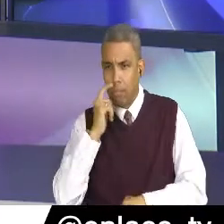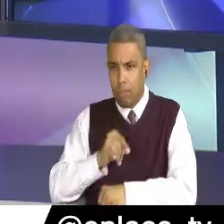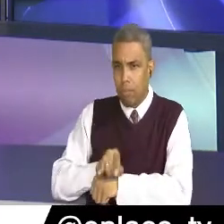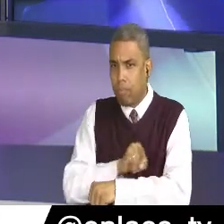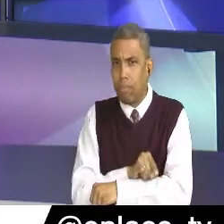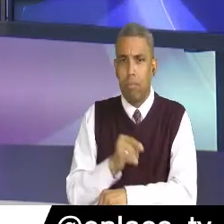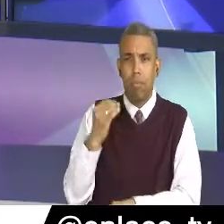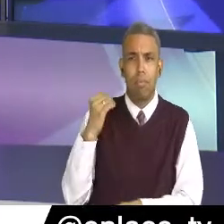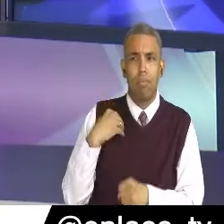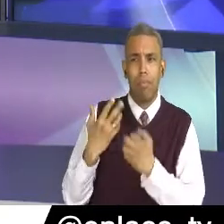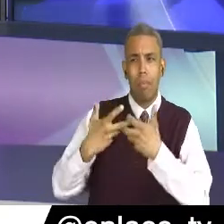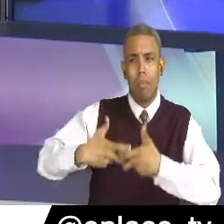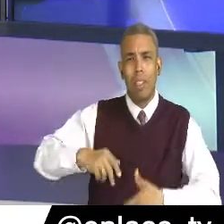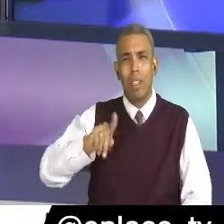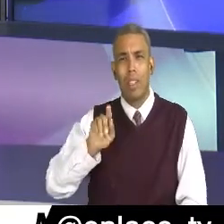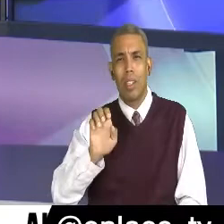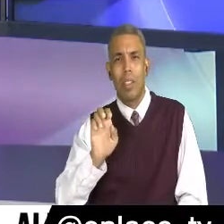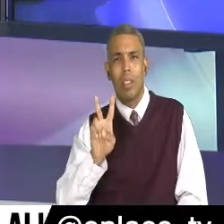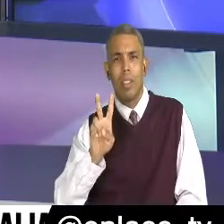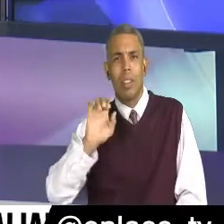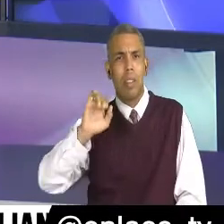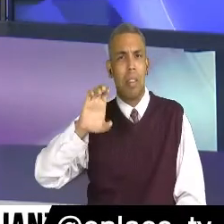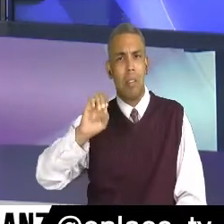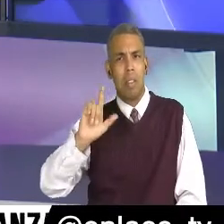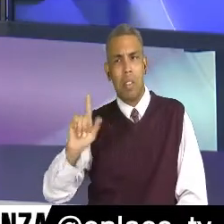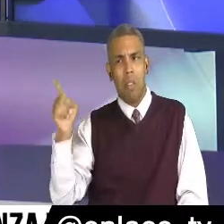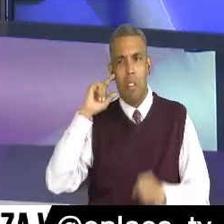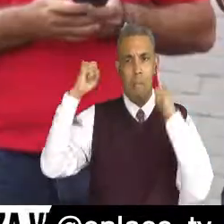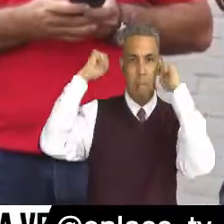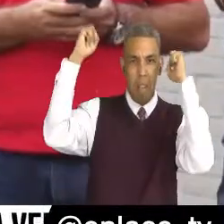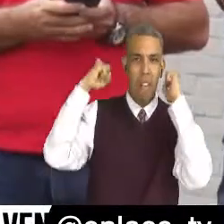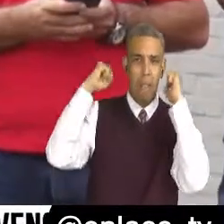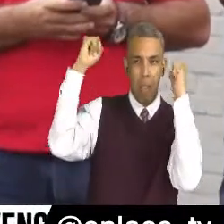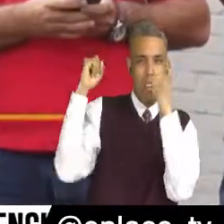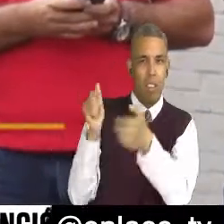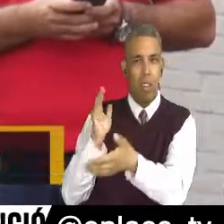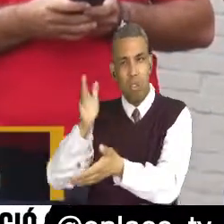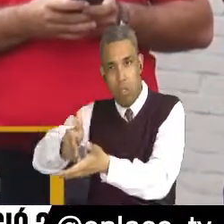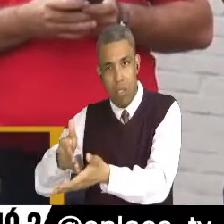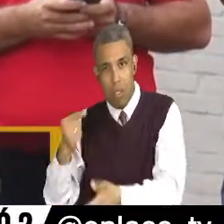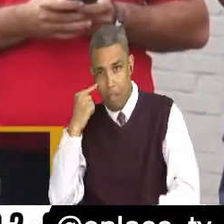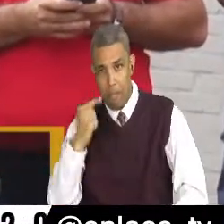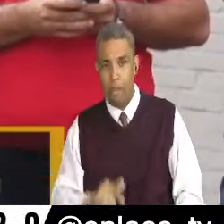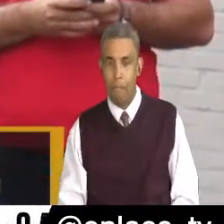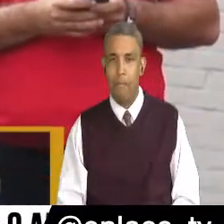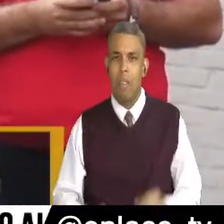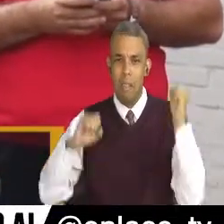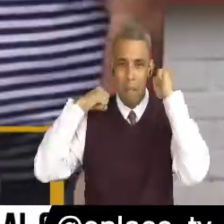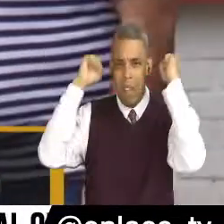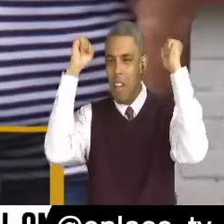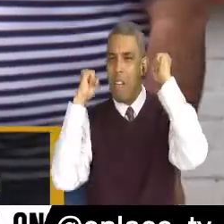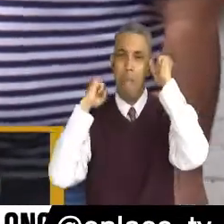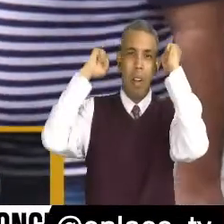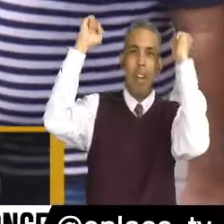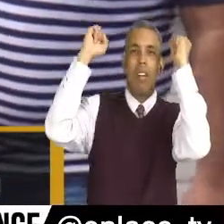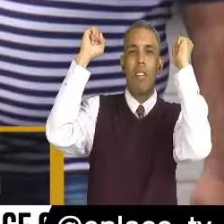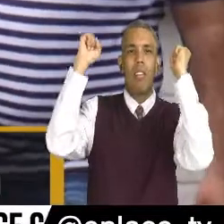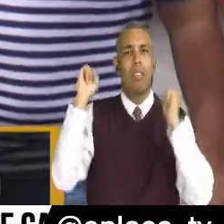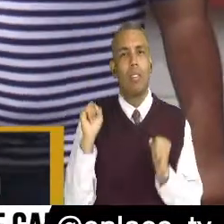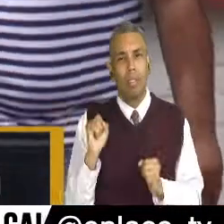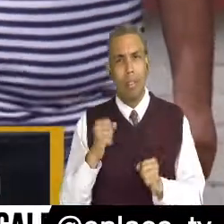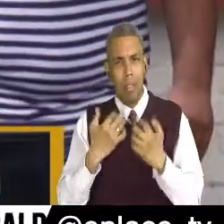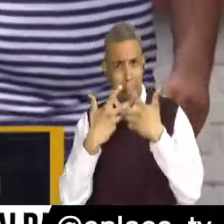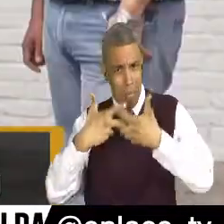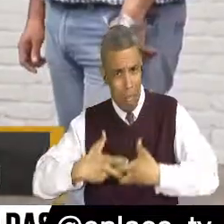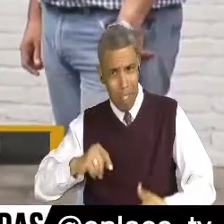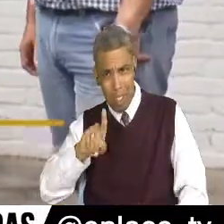vigilancia y por este motivo adelantan protesta pacífica. Protestas son las que adelantan escoltas tercerizados ante la negativa de una